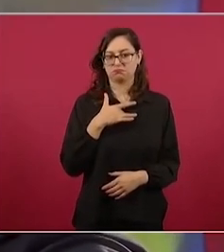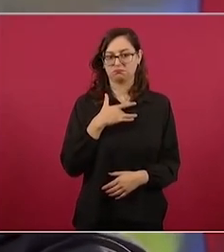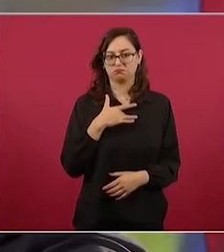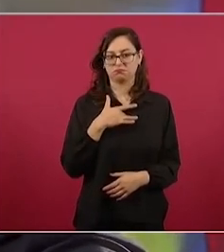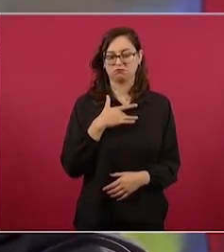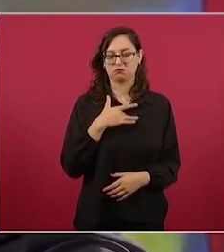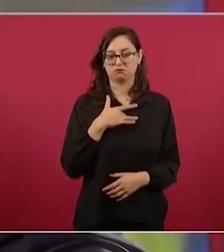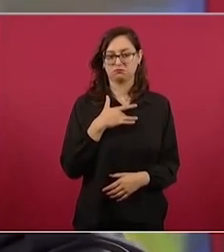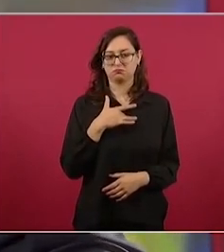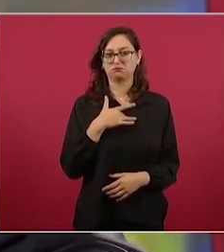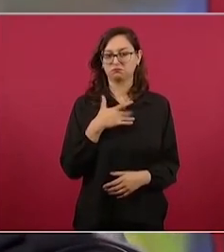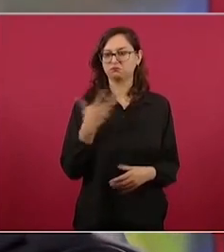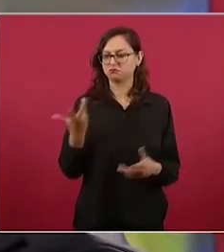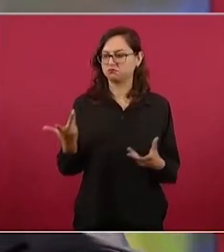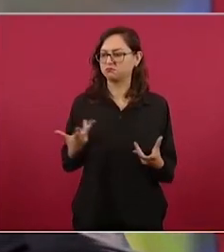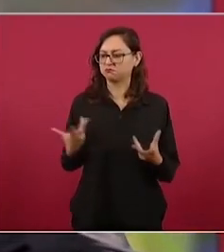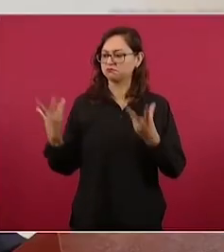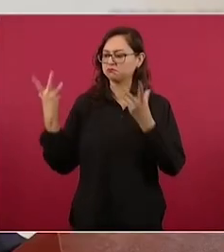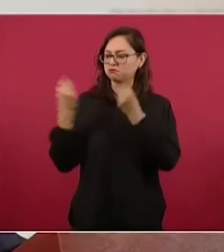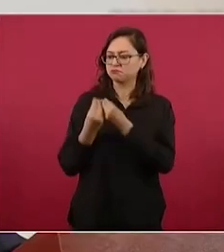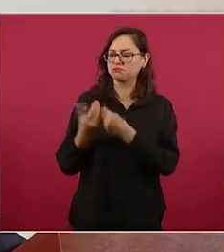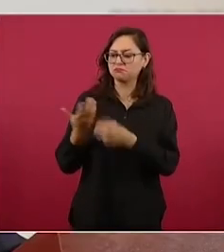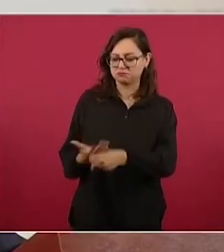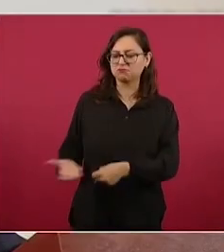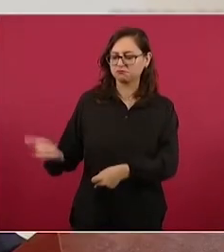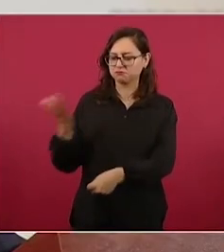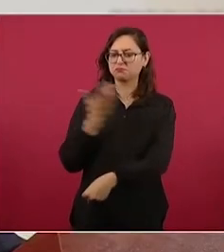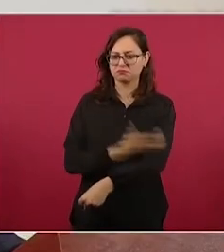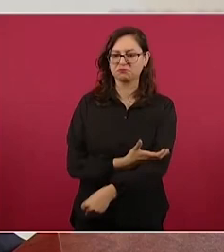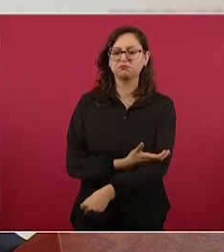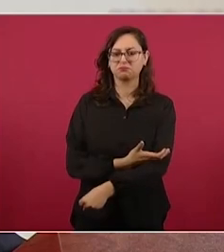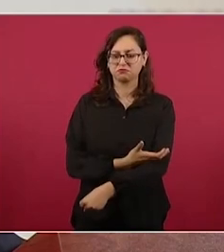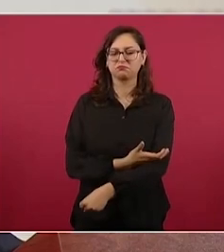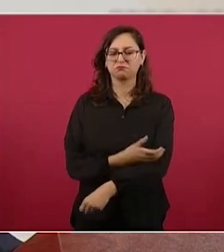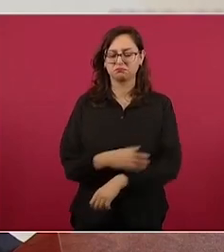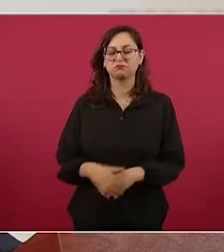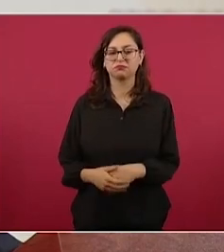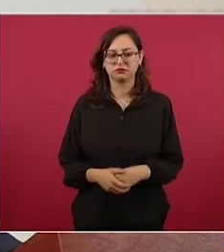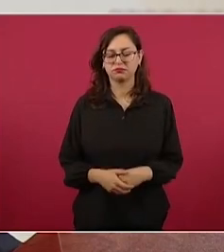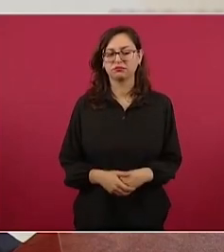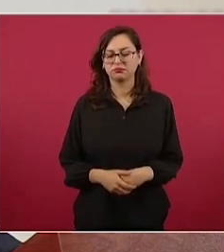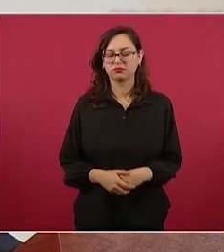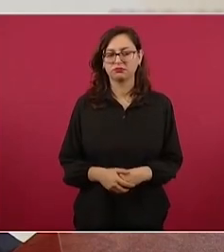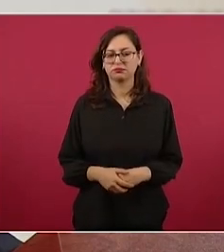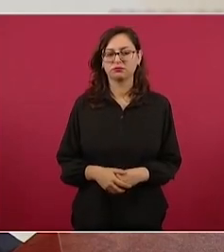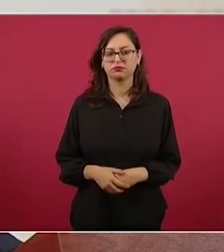estarían con nosotros. Es como se corea,